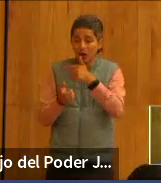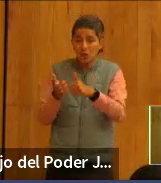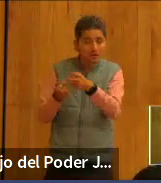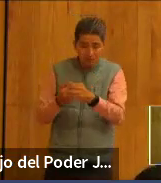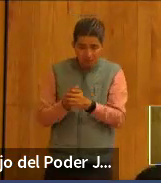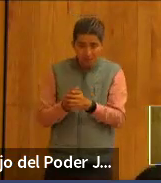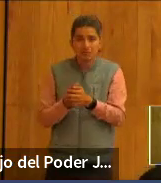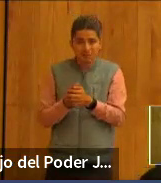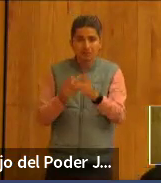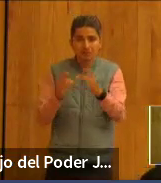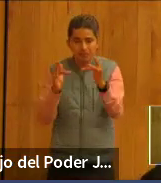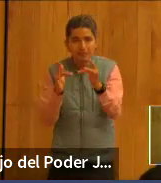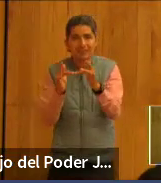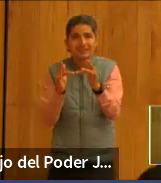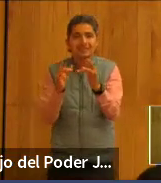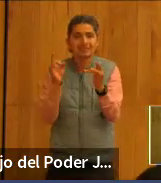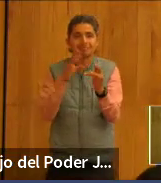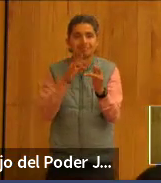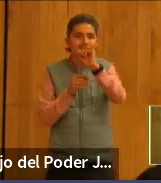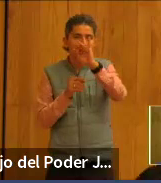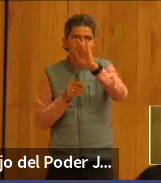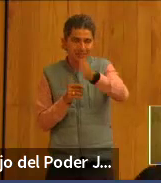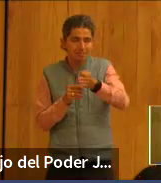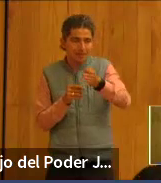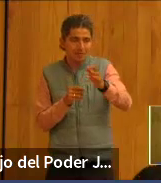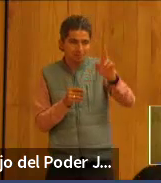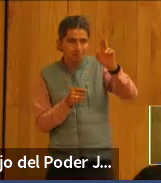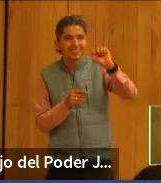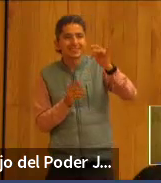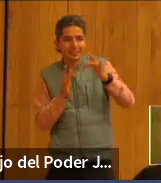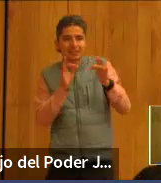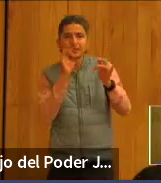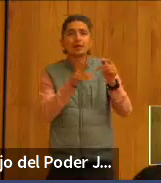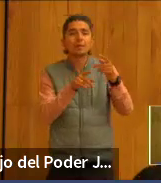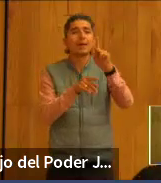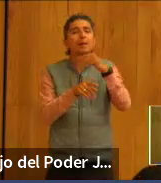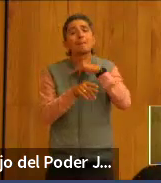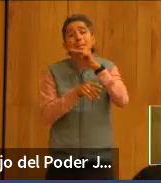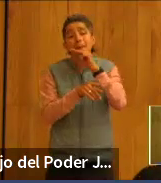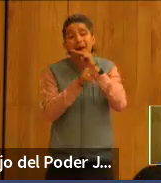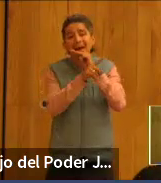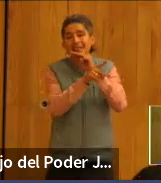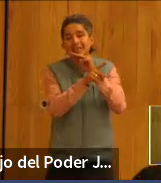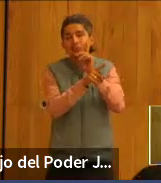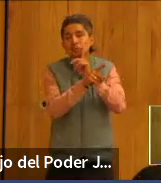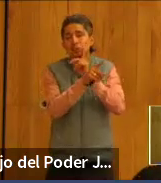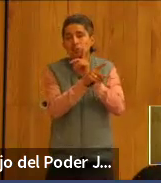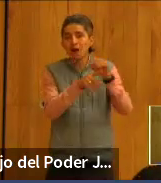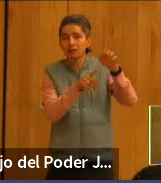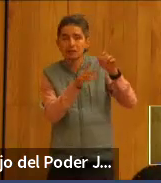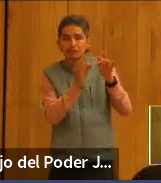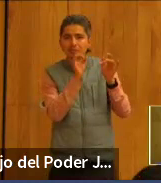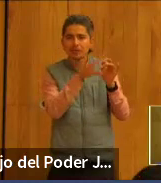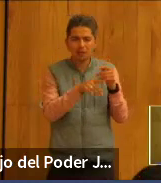además mandando los mensajes, acepta que los mandó, pero dice que se los envió a la madre de la víctima, cuando precisamente